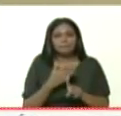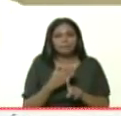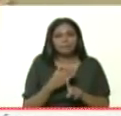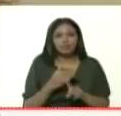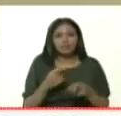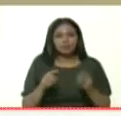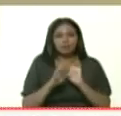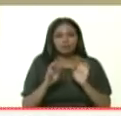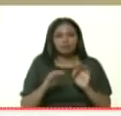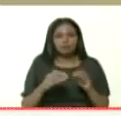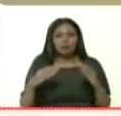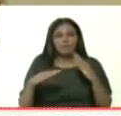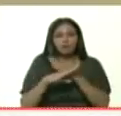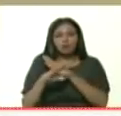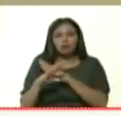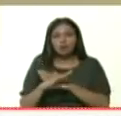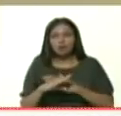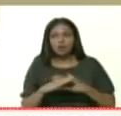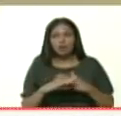amenaza, bloqueo,